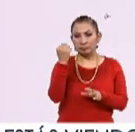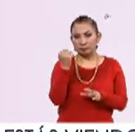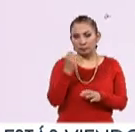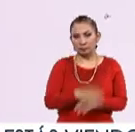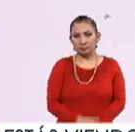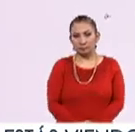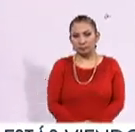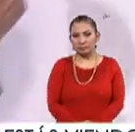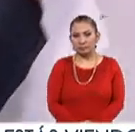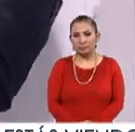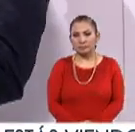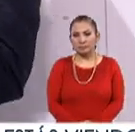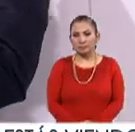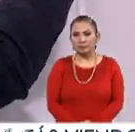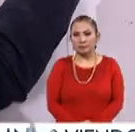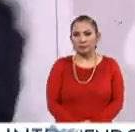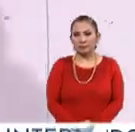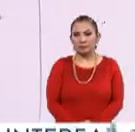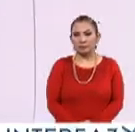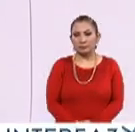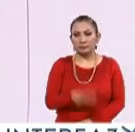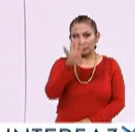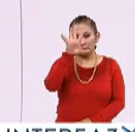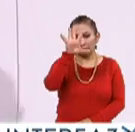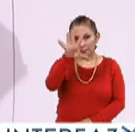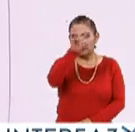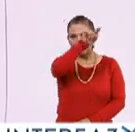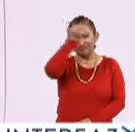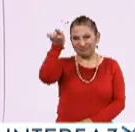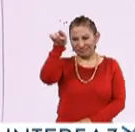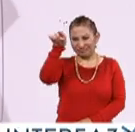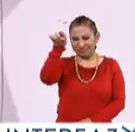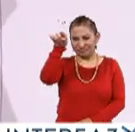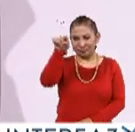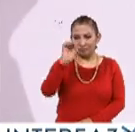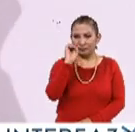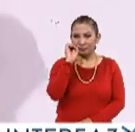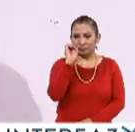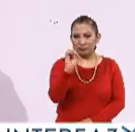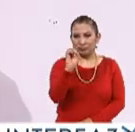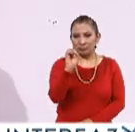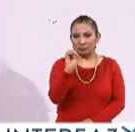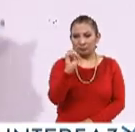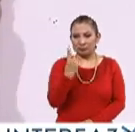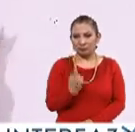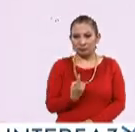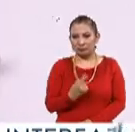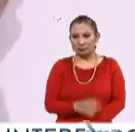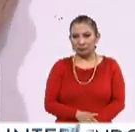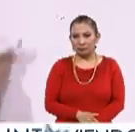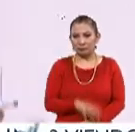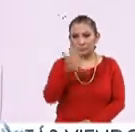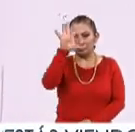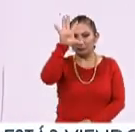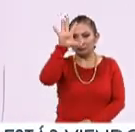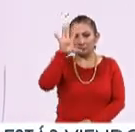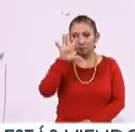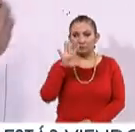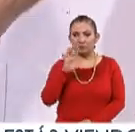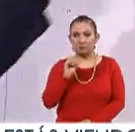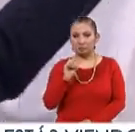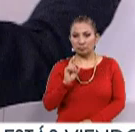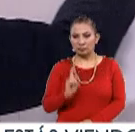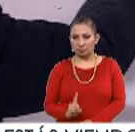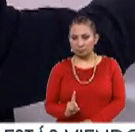699. Entonces pongo 500, que es el 5, el 0, ¿no? Y 1, 501,